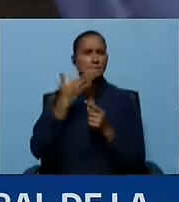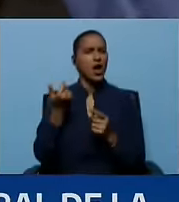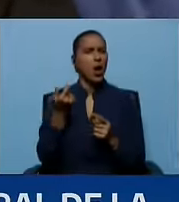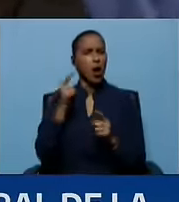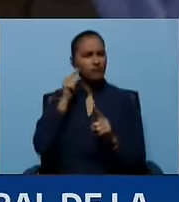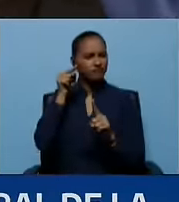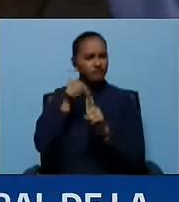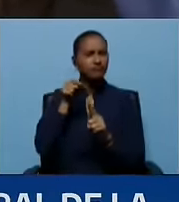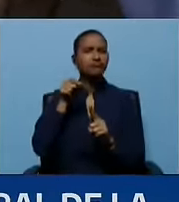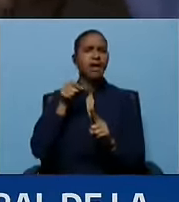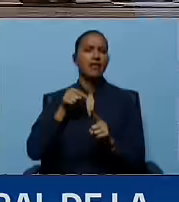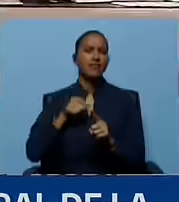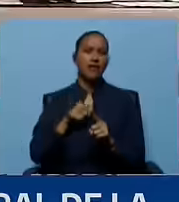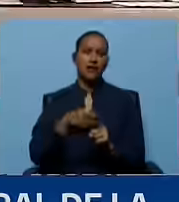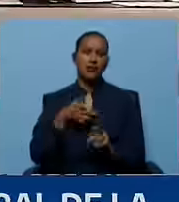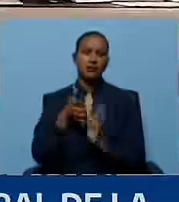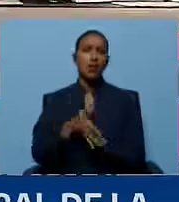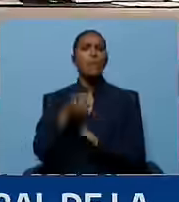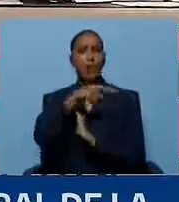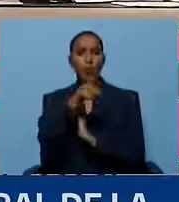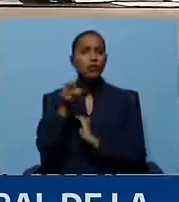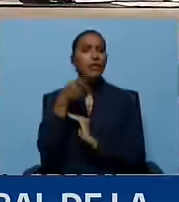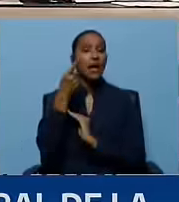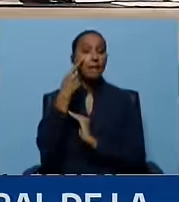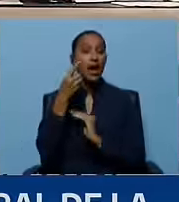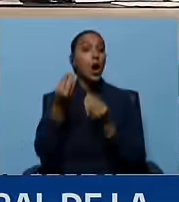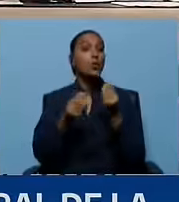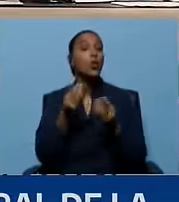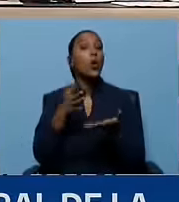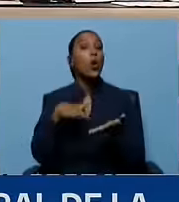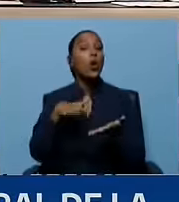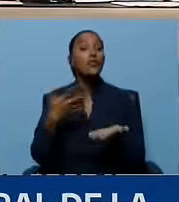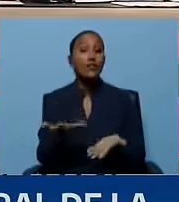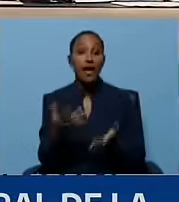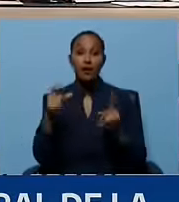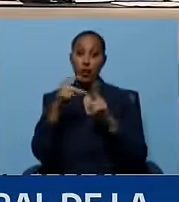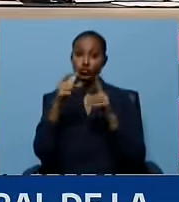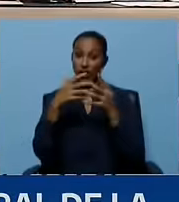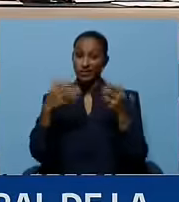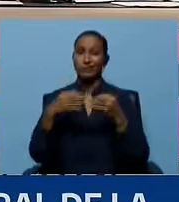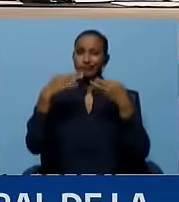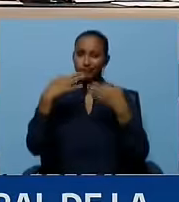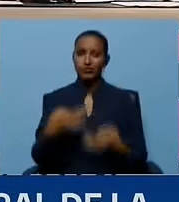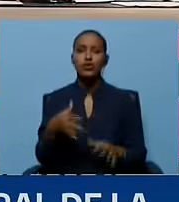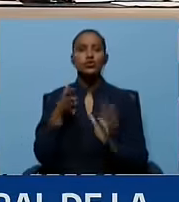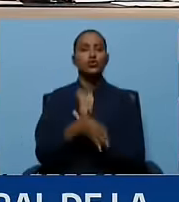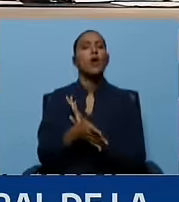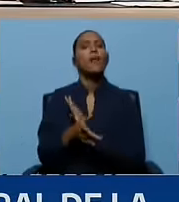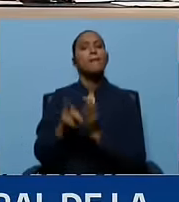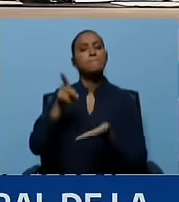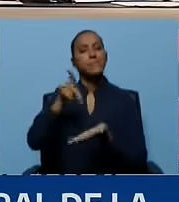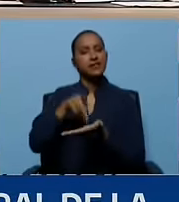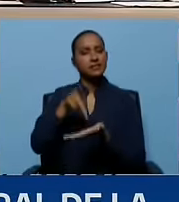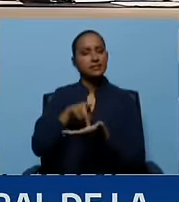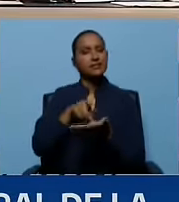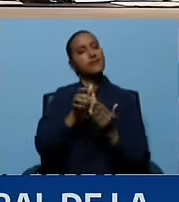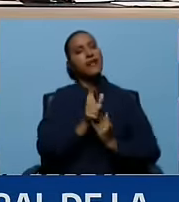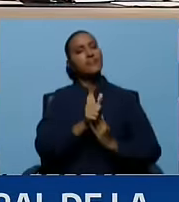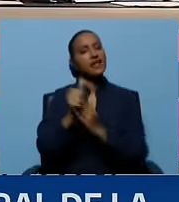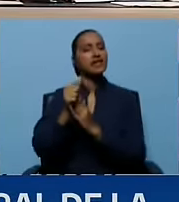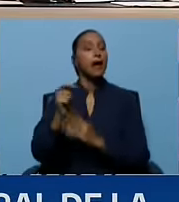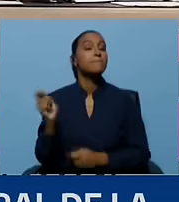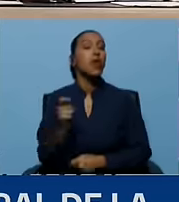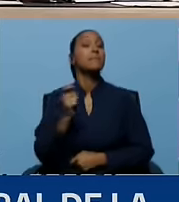para que ustedes vean dónde están los conceptos de la democracia participativa y protagónica por primera vez en